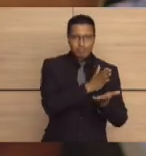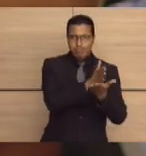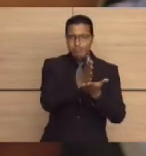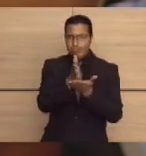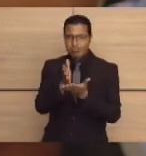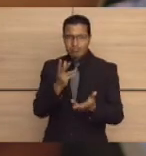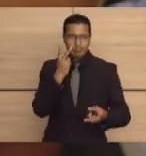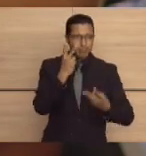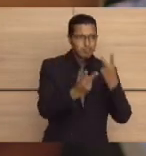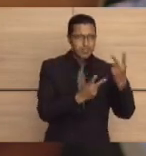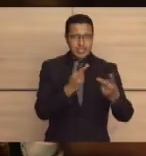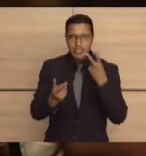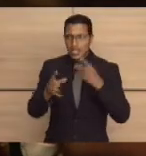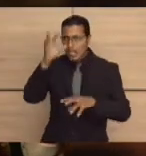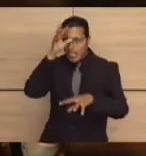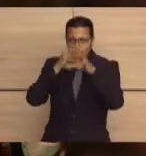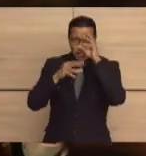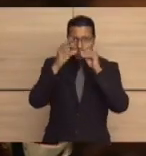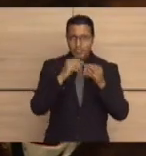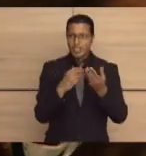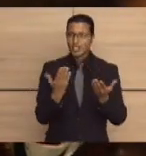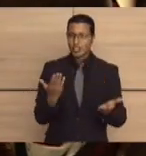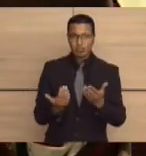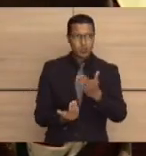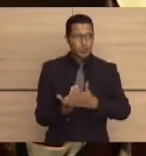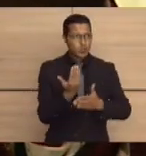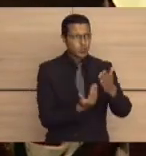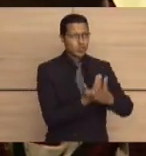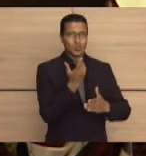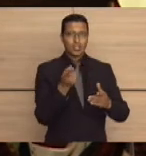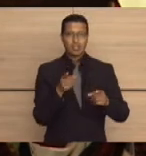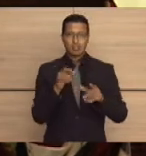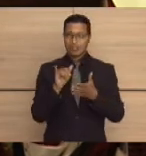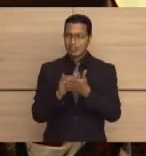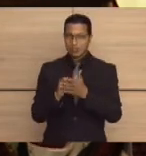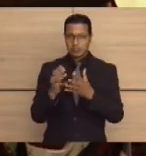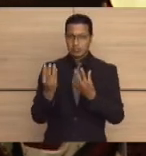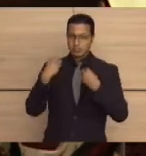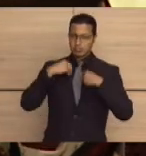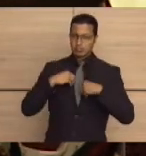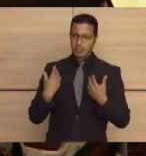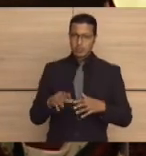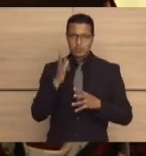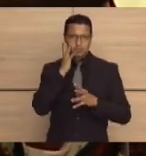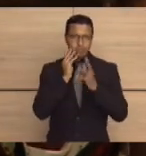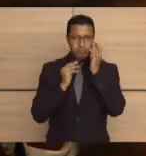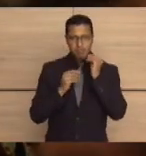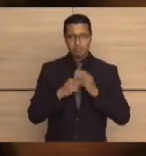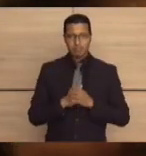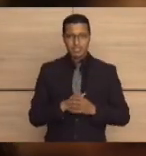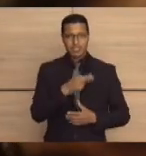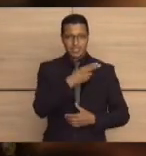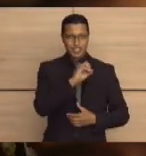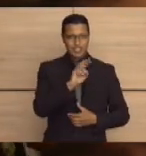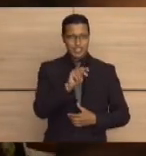permiten verlo, sino que nos enseñan a ver, nos dan herramientas casi que orgánicas. Y Humboldt, viendo